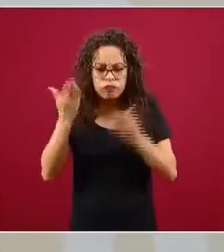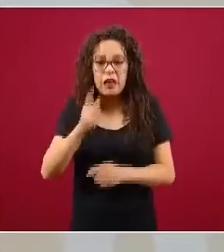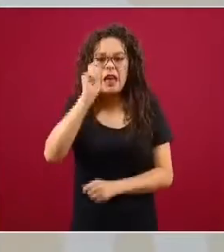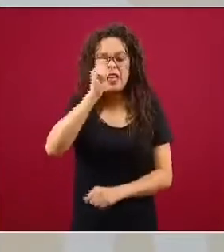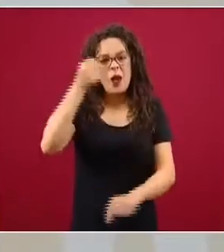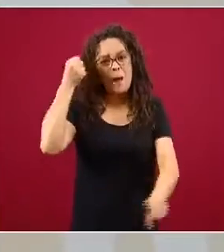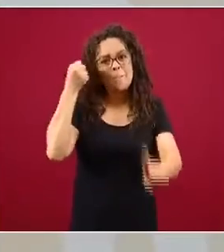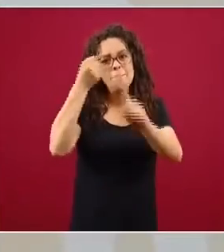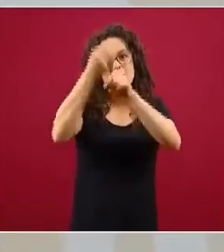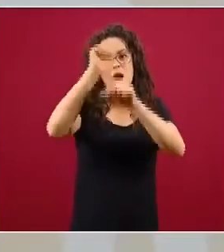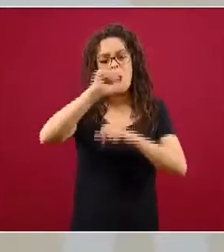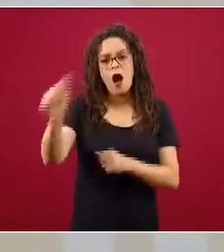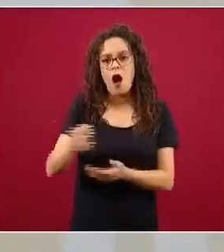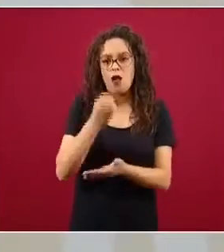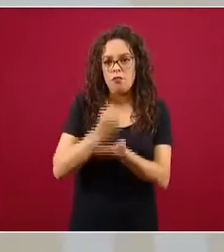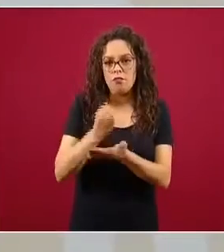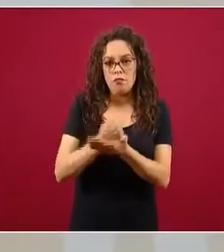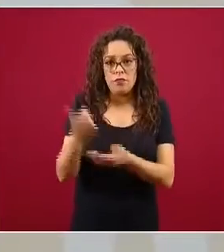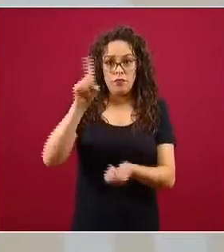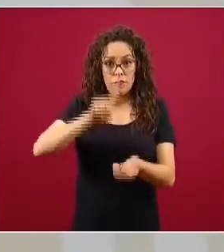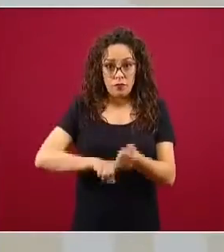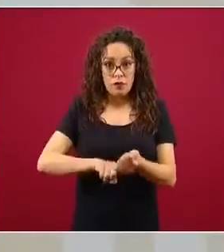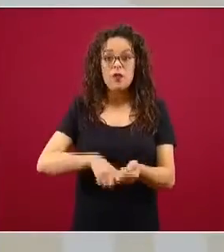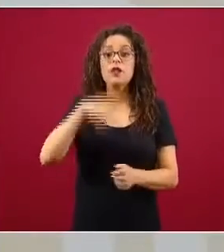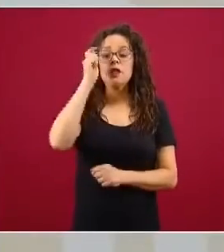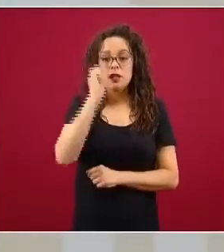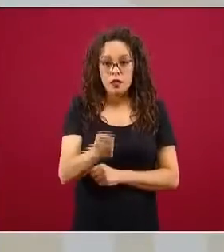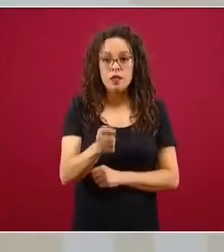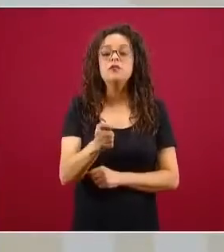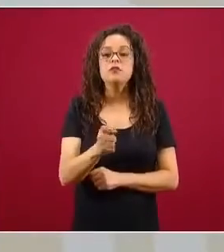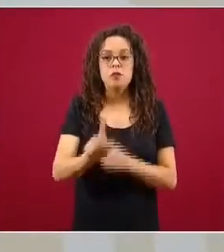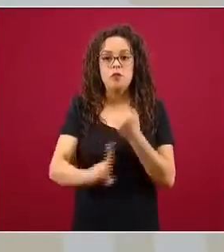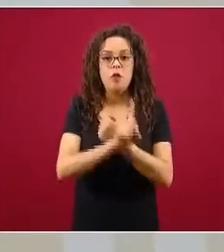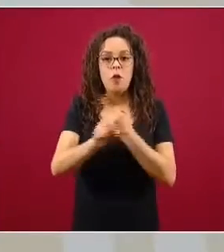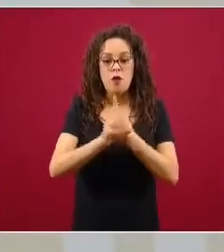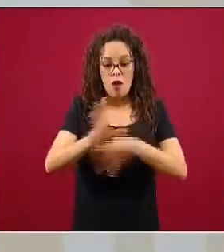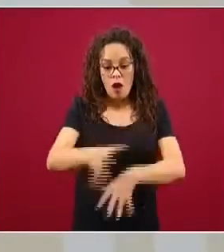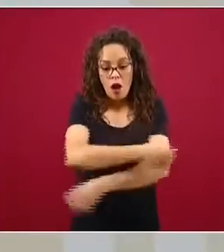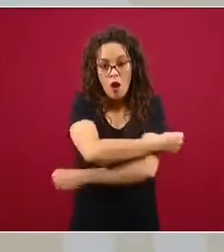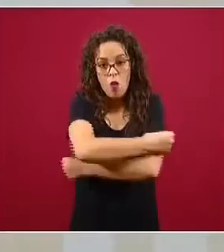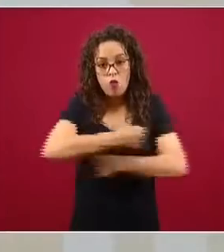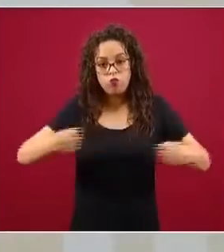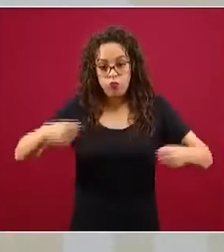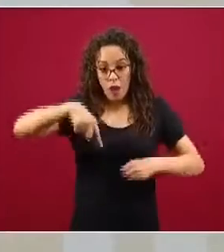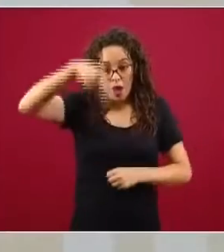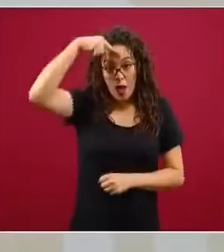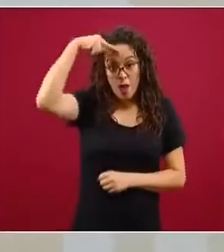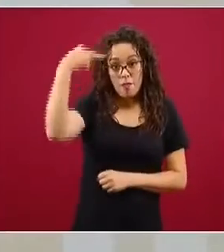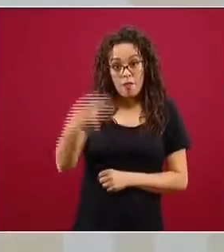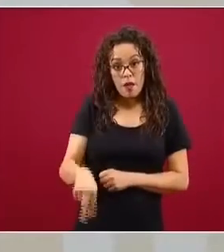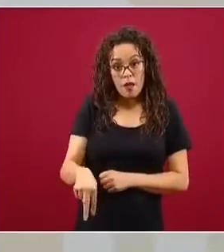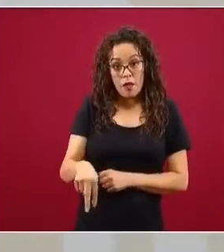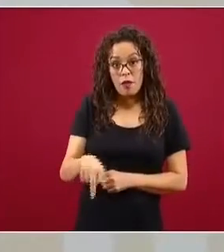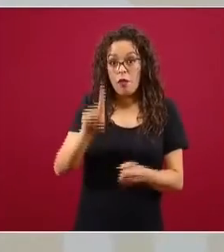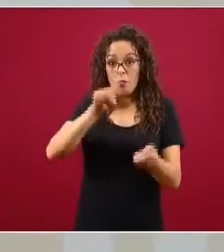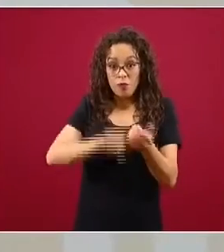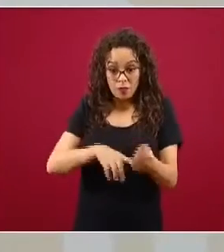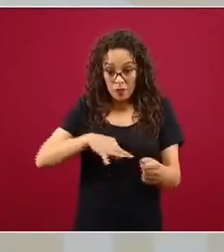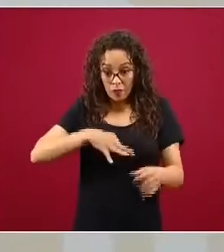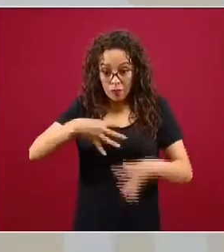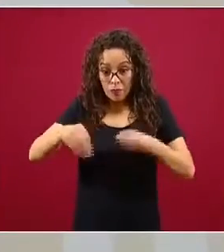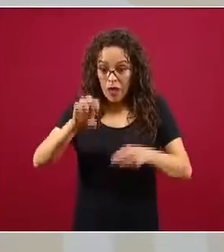económico de la epidemia de obesidad en México. Entonces, es una de las